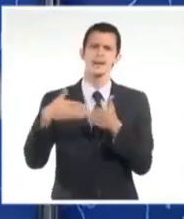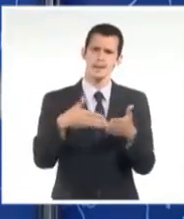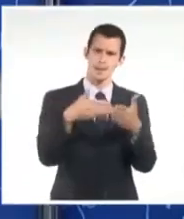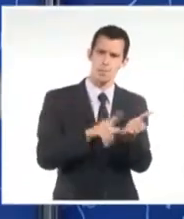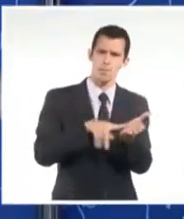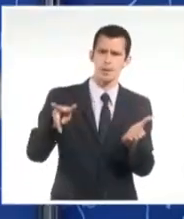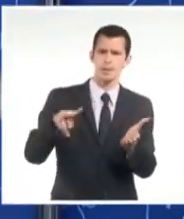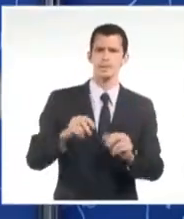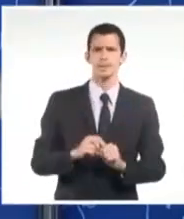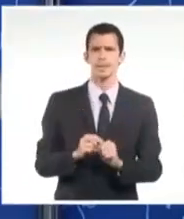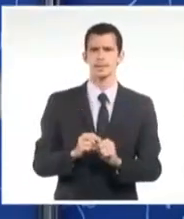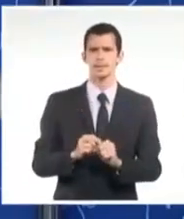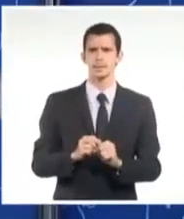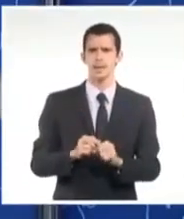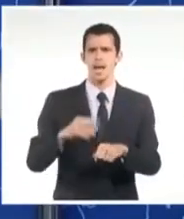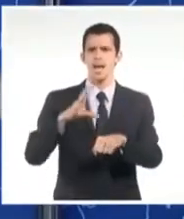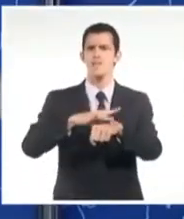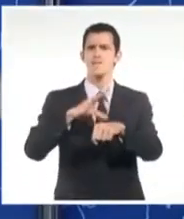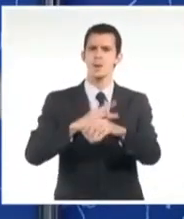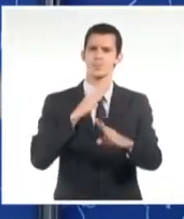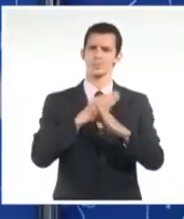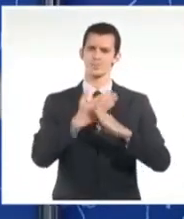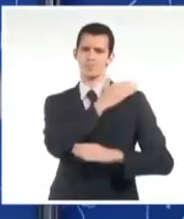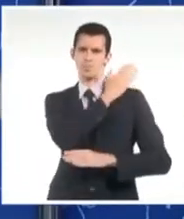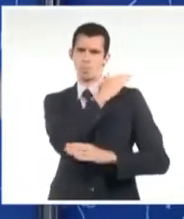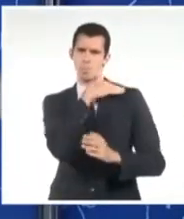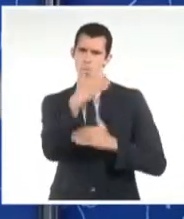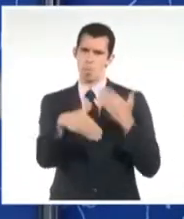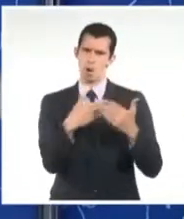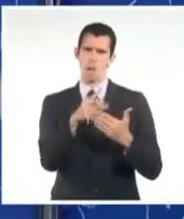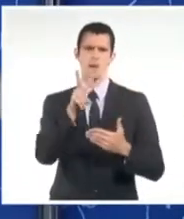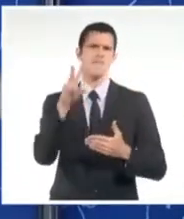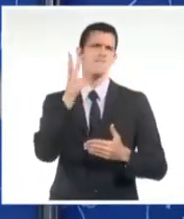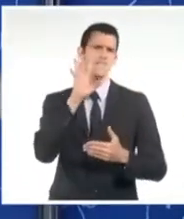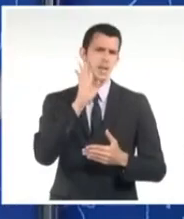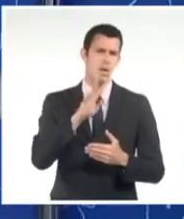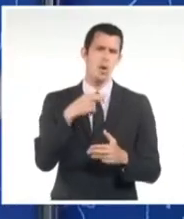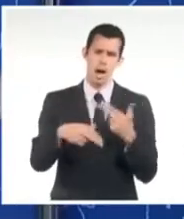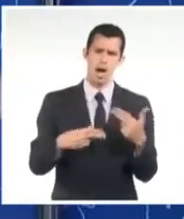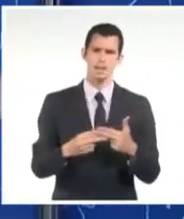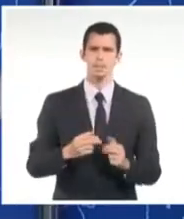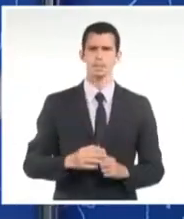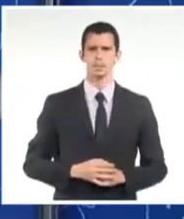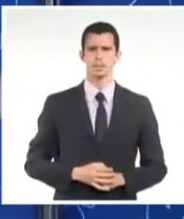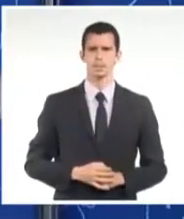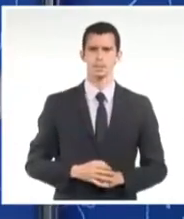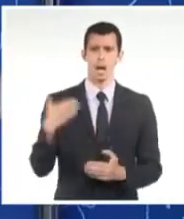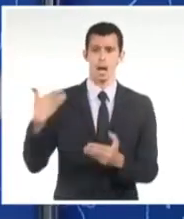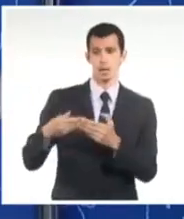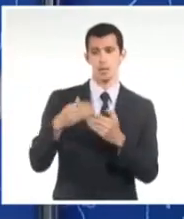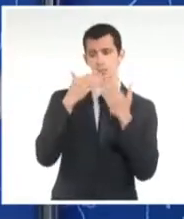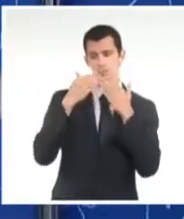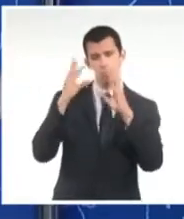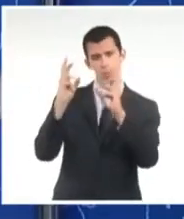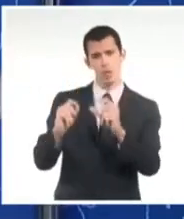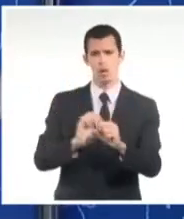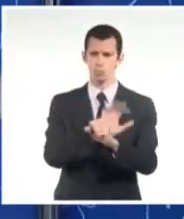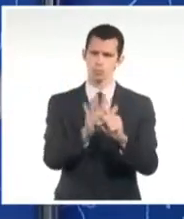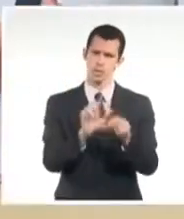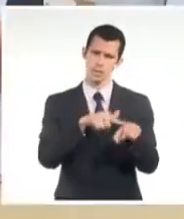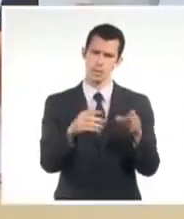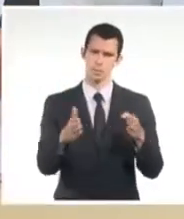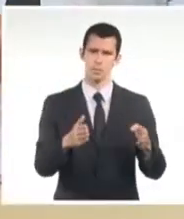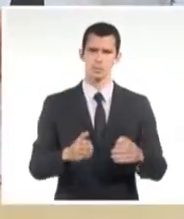se usa para enfrentar enfermedades respiratorias agudas de tipo viral o bacteriana y tuvo buenos resultados durante la COVID-19.